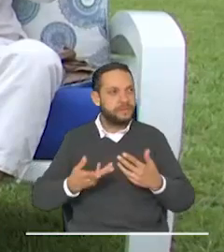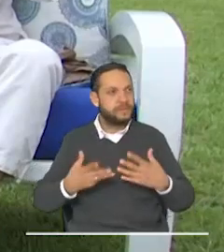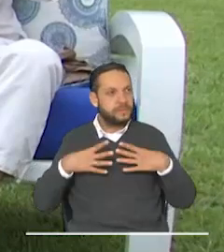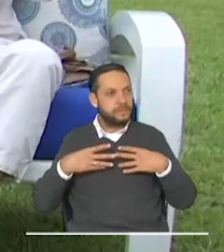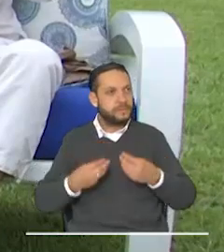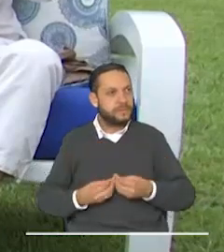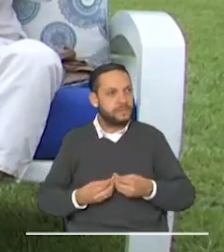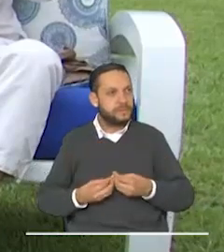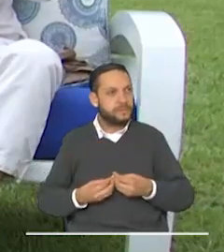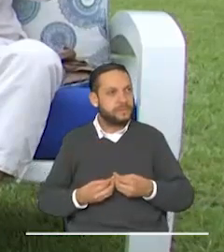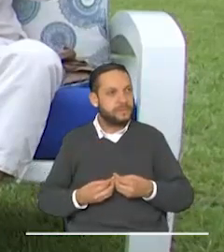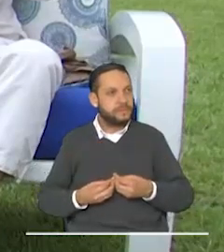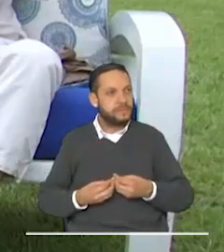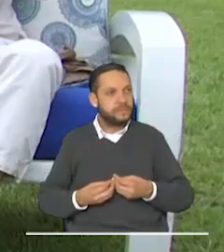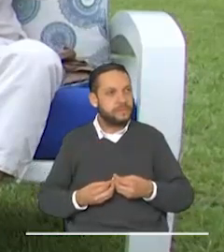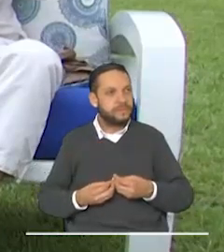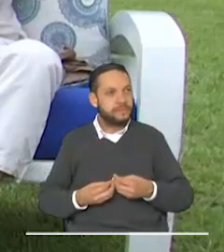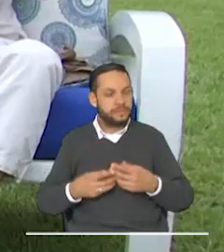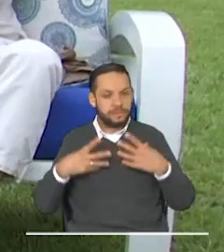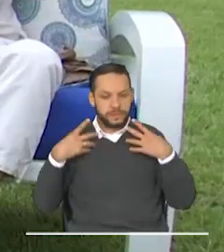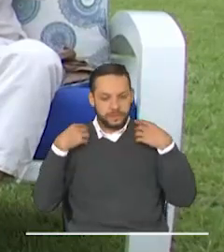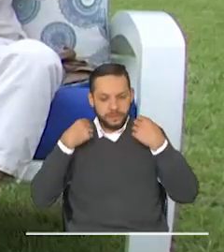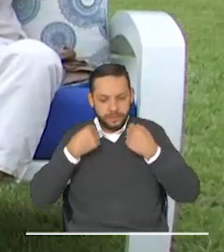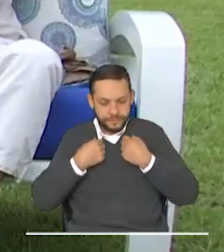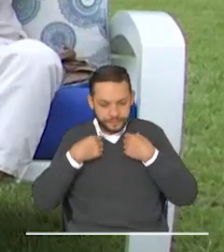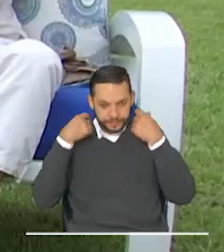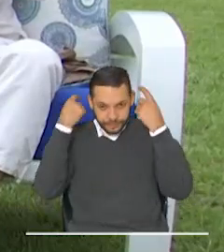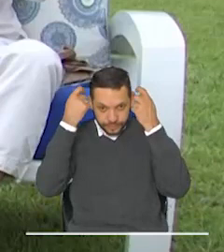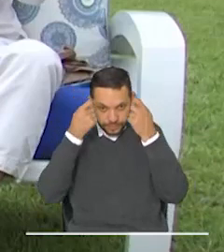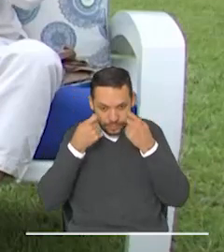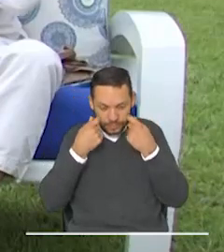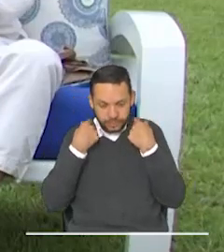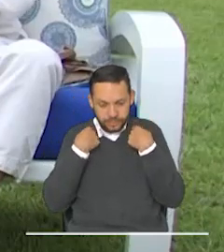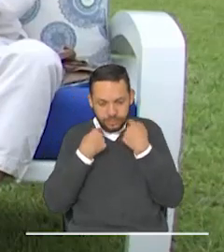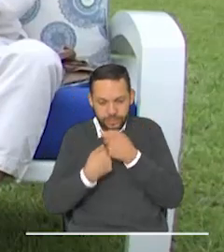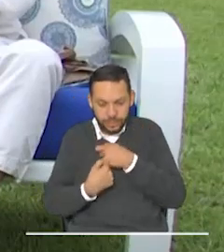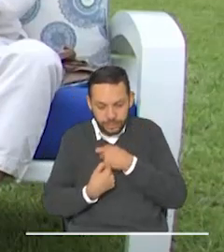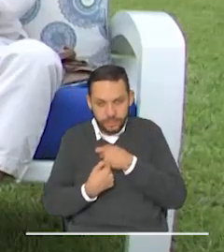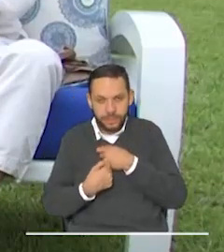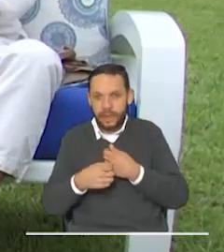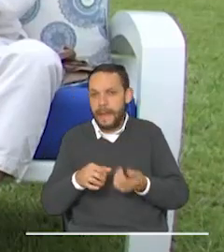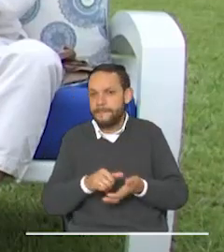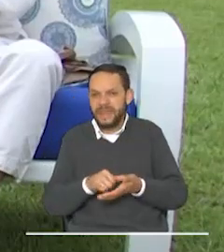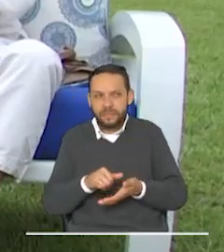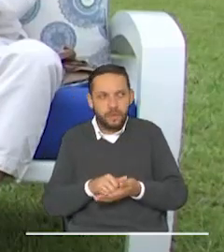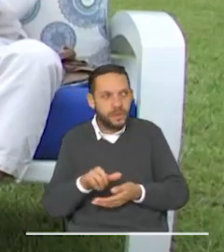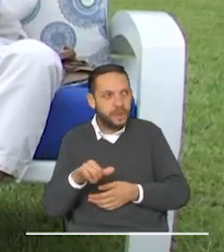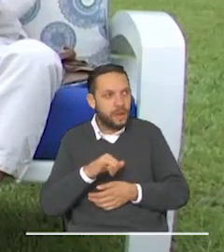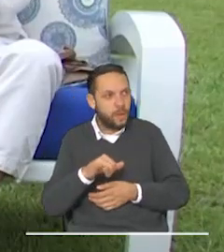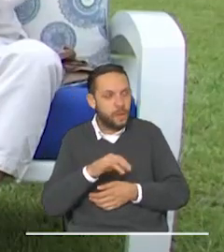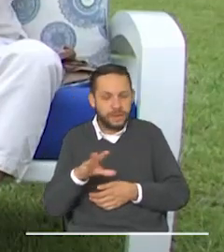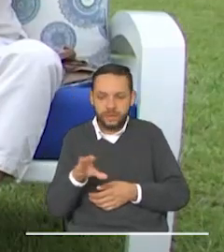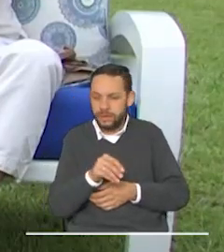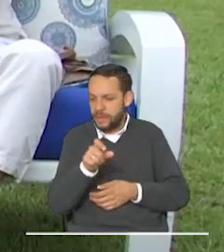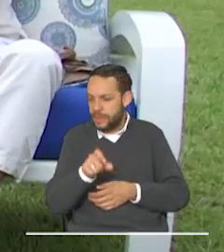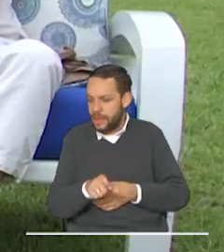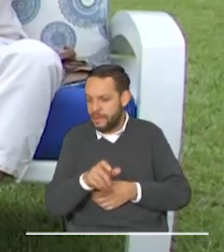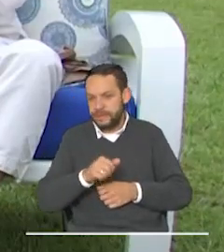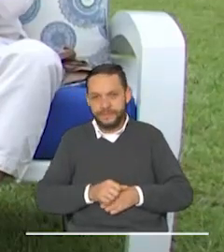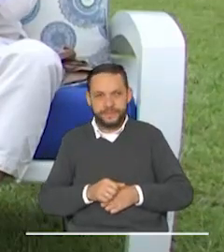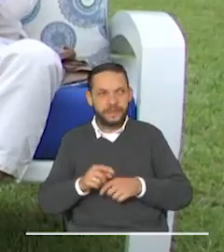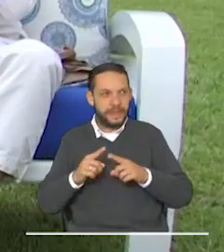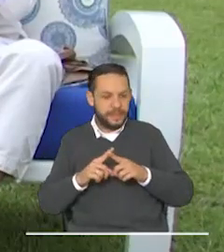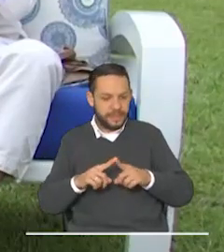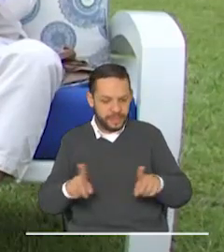le damos las bufandas a los pacientes Él me dijo Es que todos los que entrena cargan entrar con esta bufanda entrar con un tema